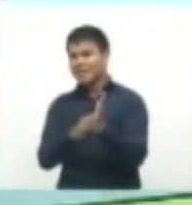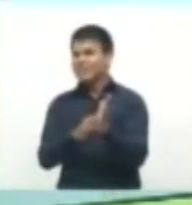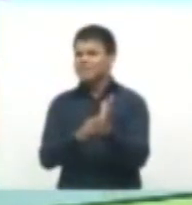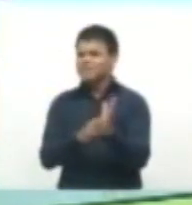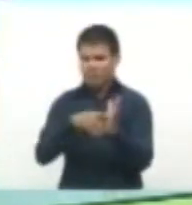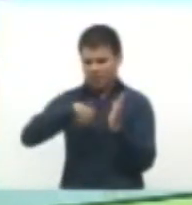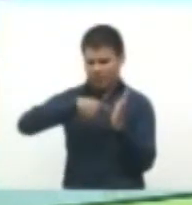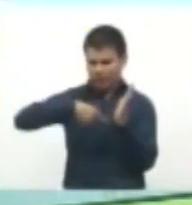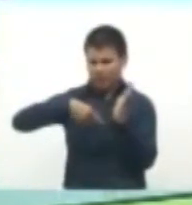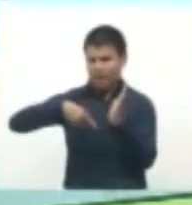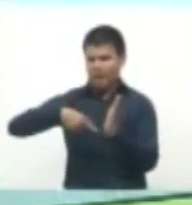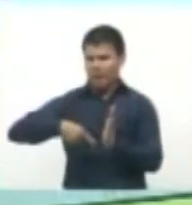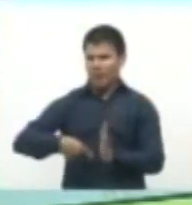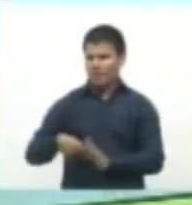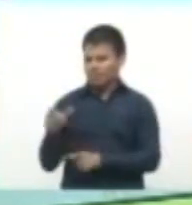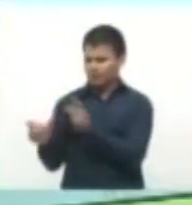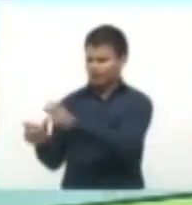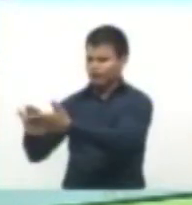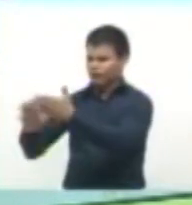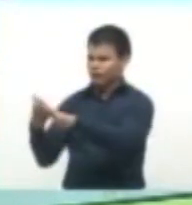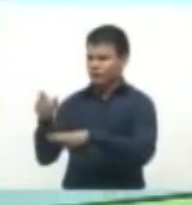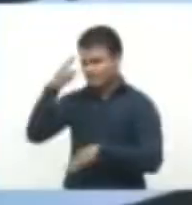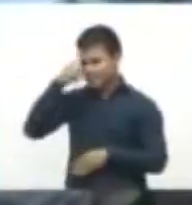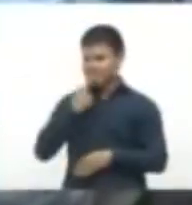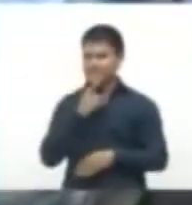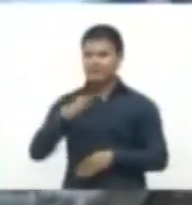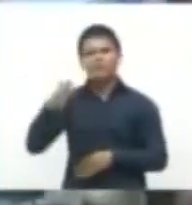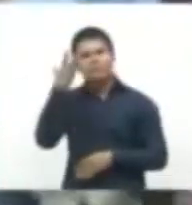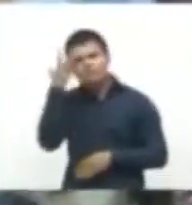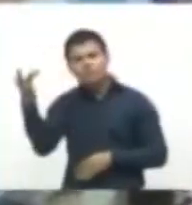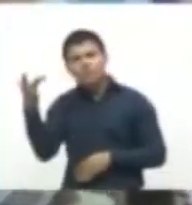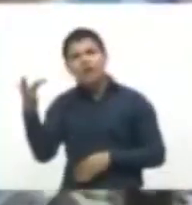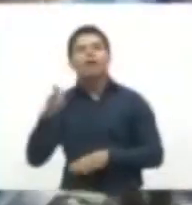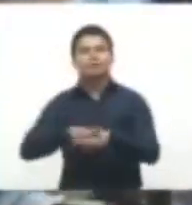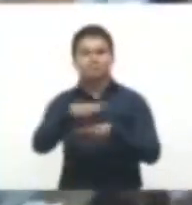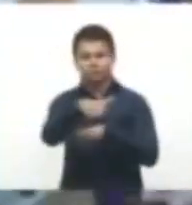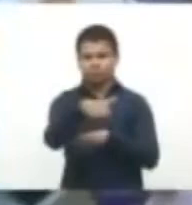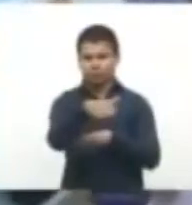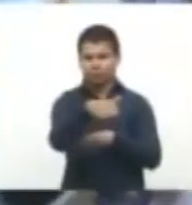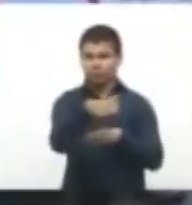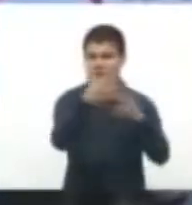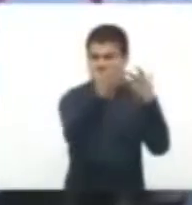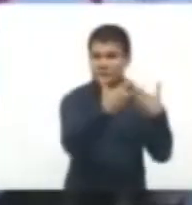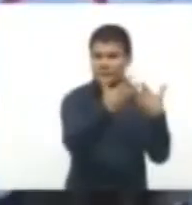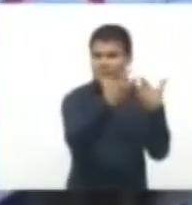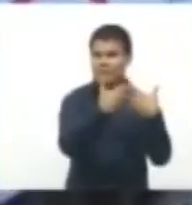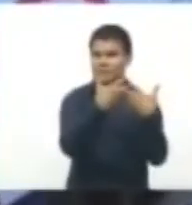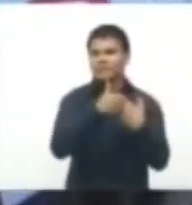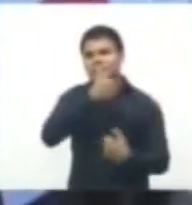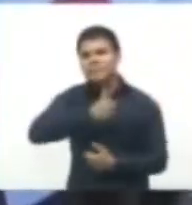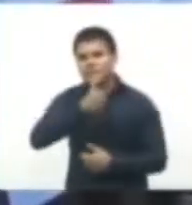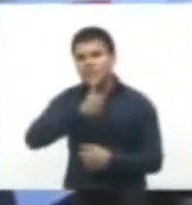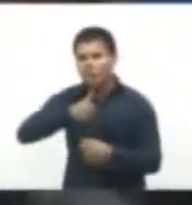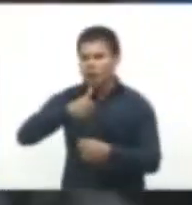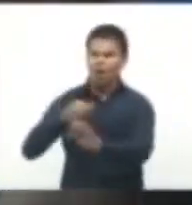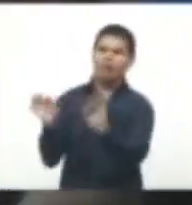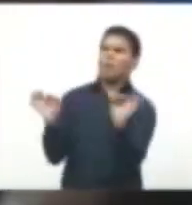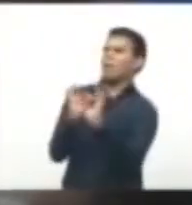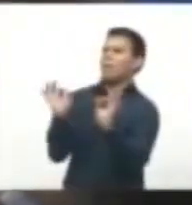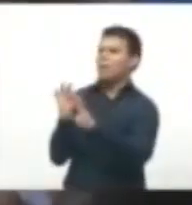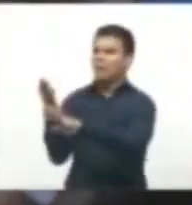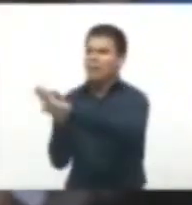alcantarillado en la ciudad de Santa Marta, Metro Agua. Con una marcha esta tarde se presentaron 900.000 firmas recogidas durante